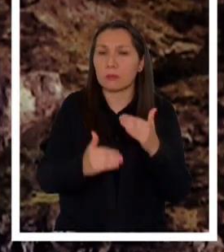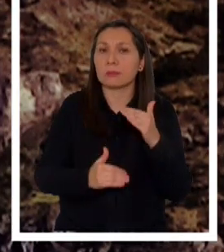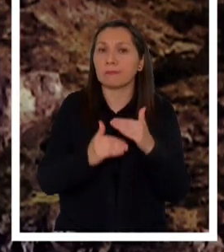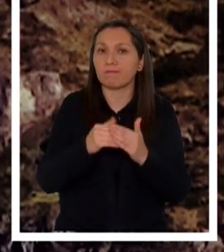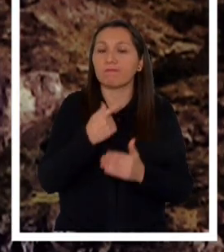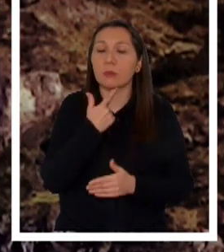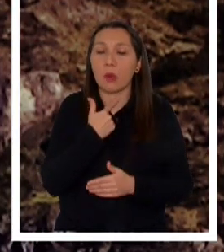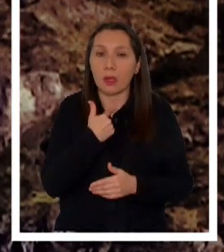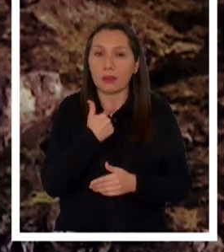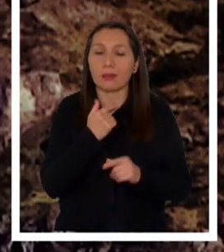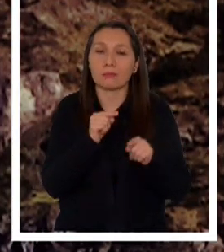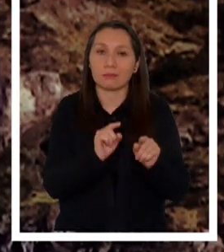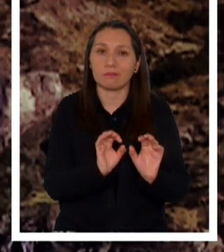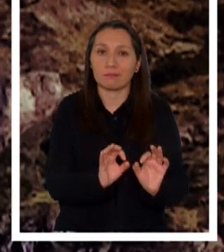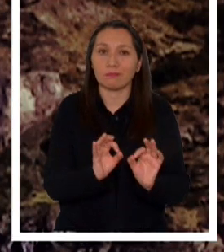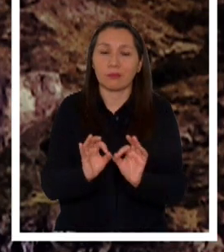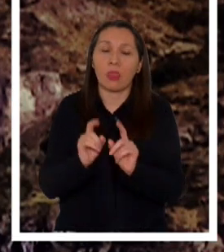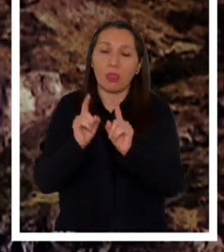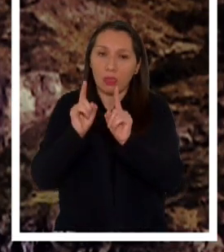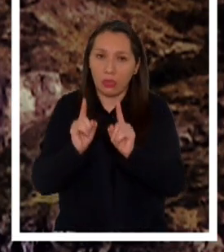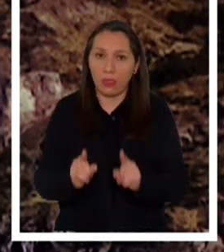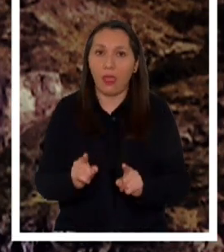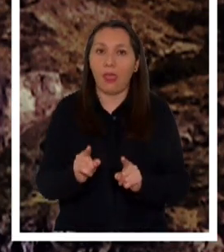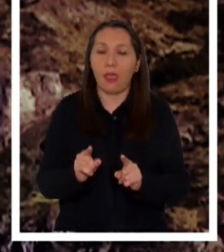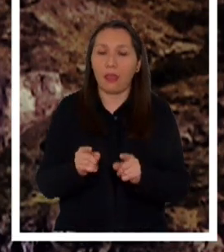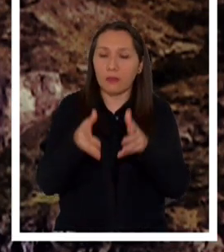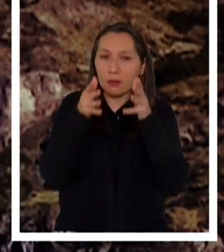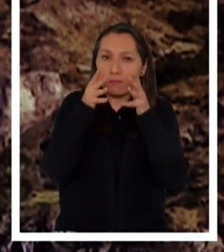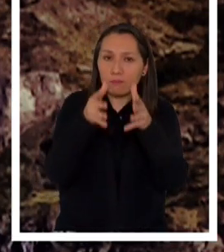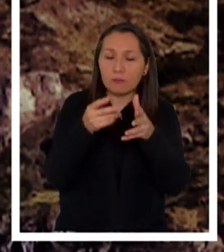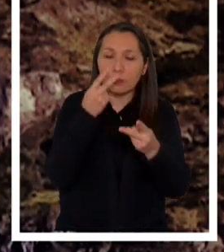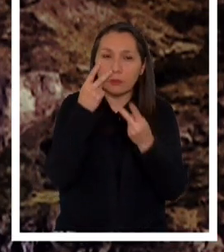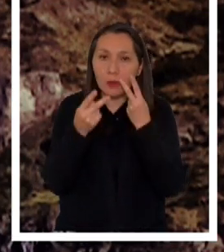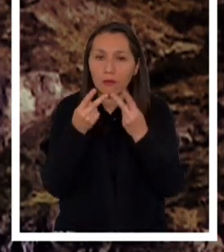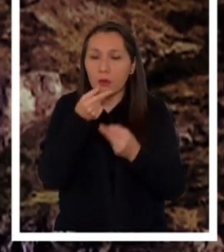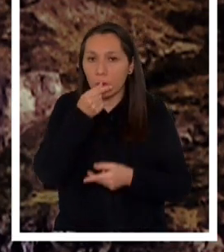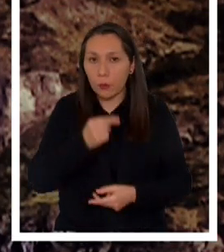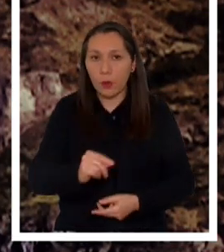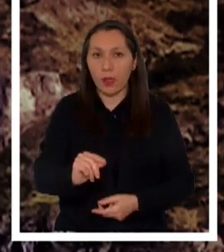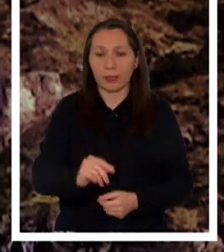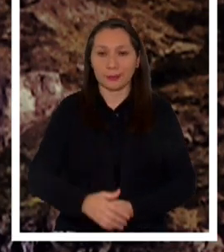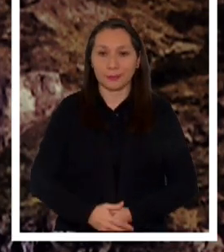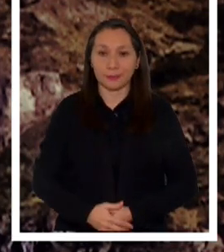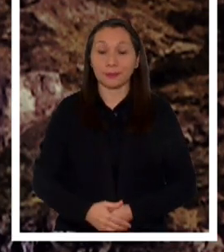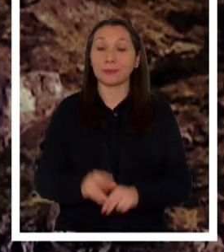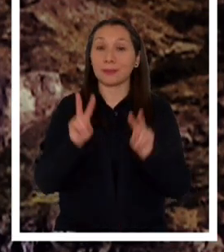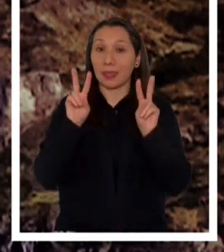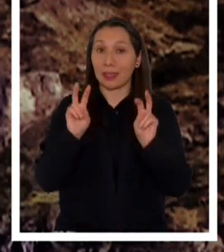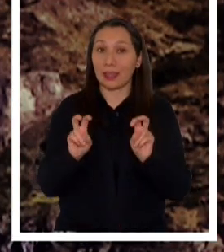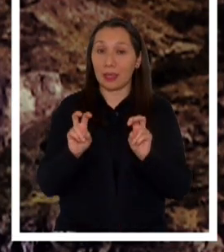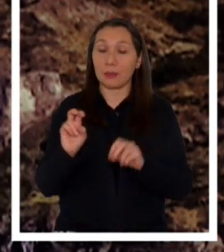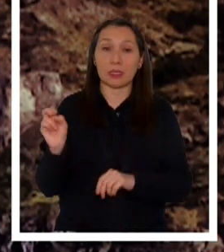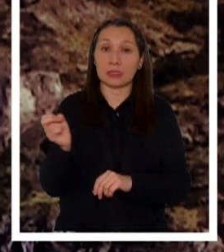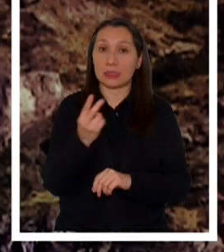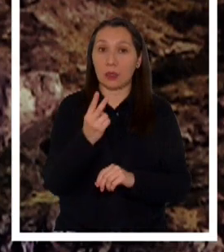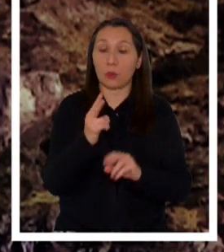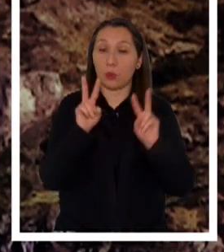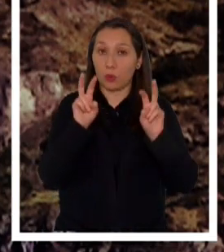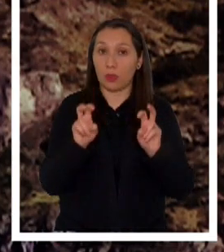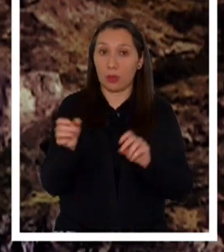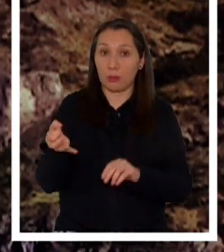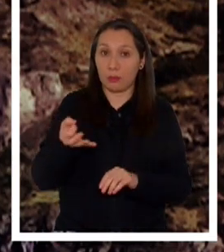Máximo interés y que lógicamente deberán ser abordados prontamente respecto del segundo punto